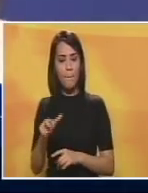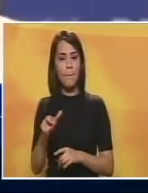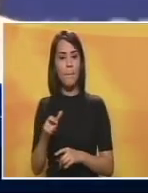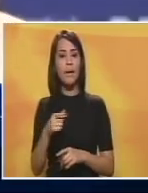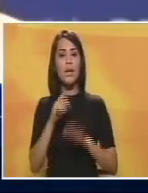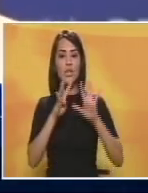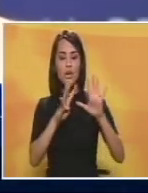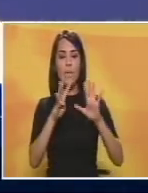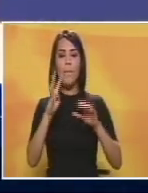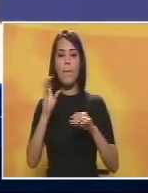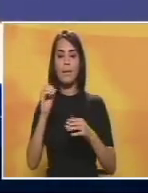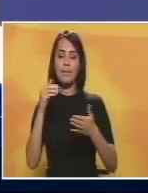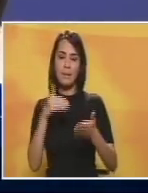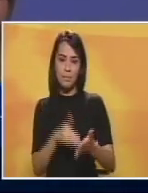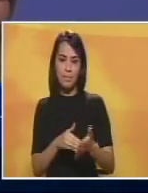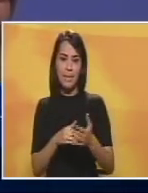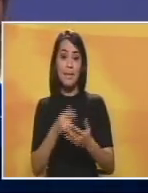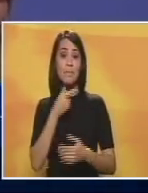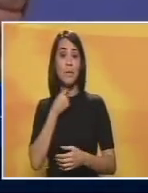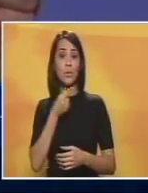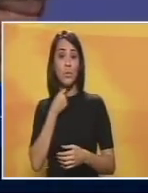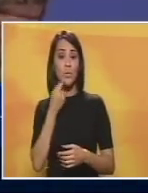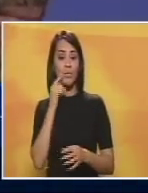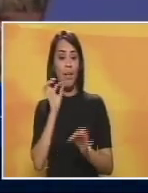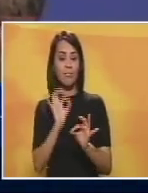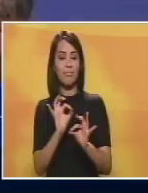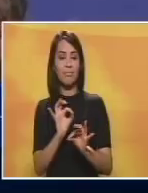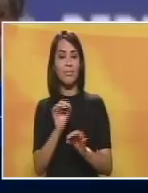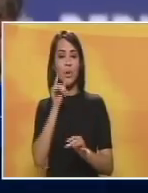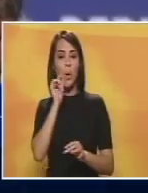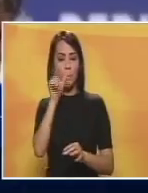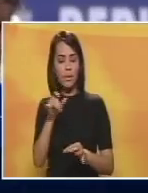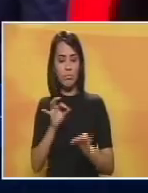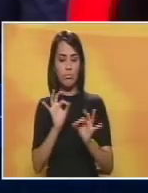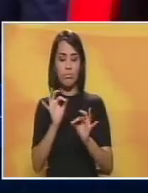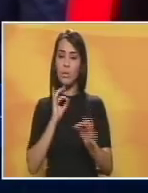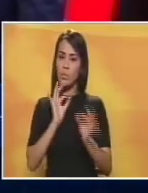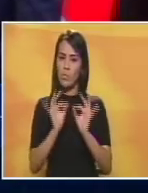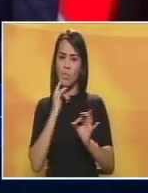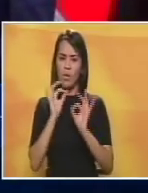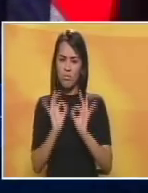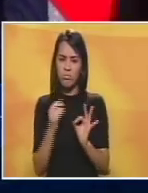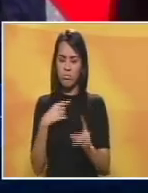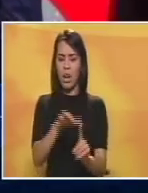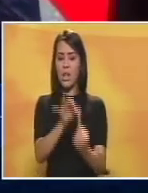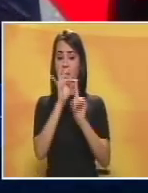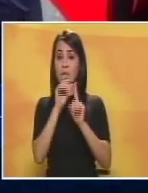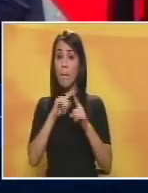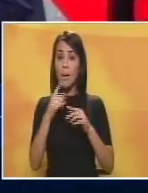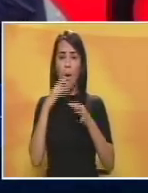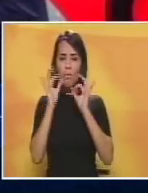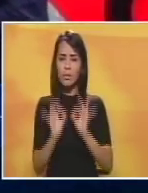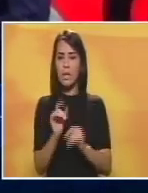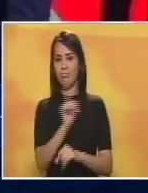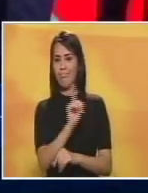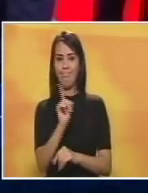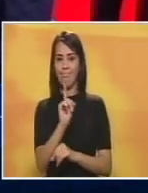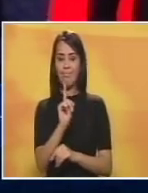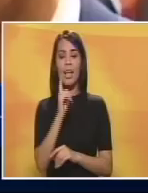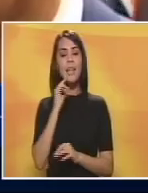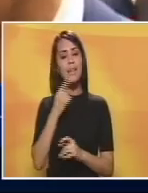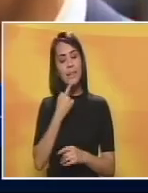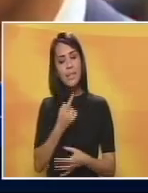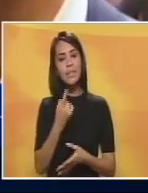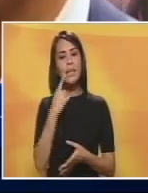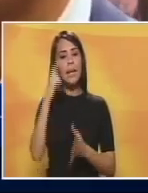de 90.000 likes. Desde hace años el actor suena como uno de los elegidos, pero nada ha sido confirmado. Según medios internacionales, la